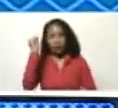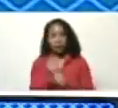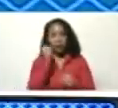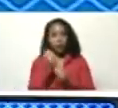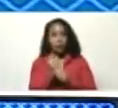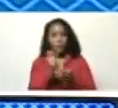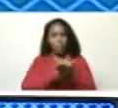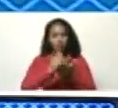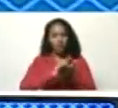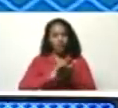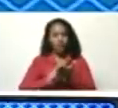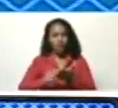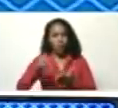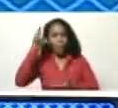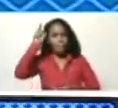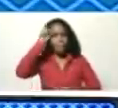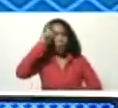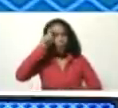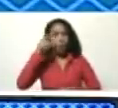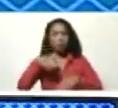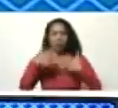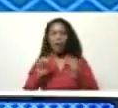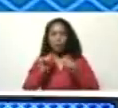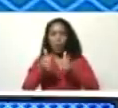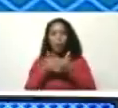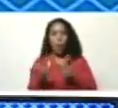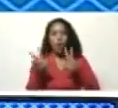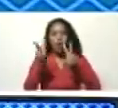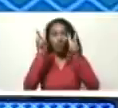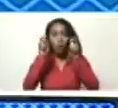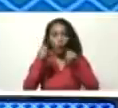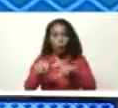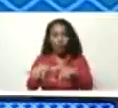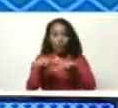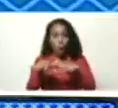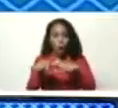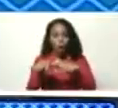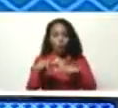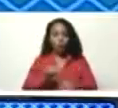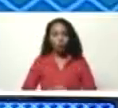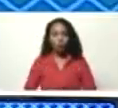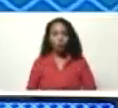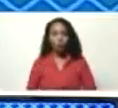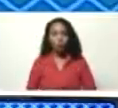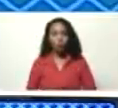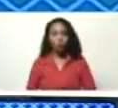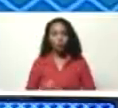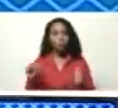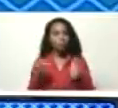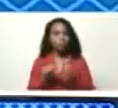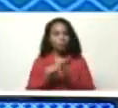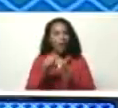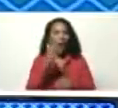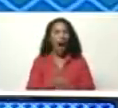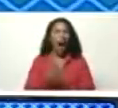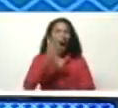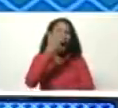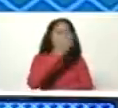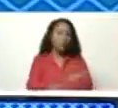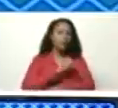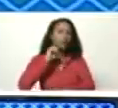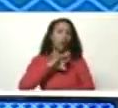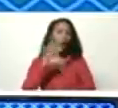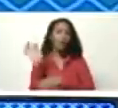doctrinaria, a inaugurar esta sede, donde antes